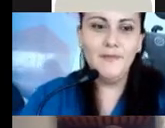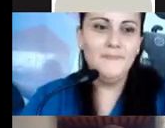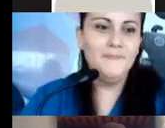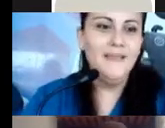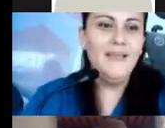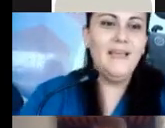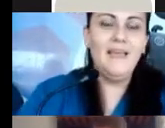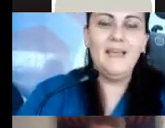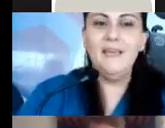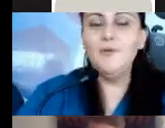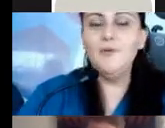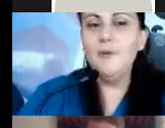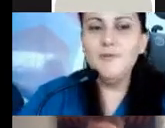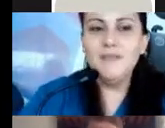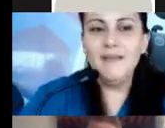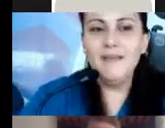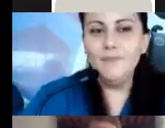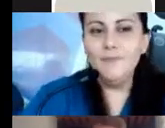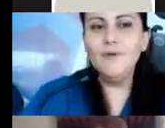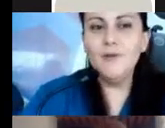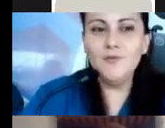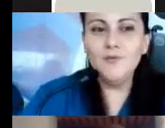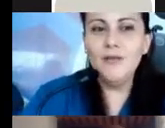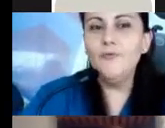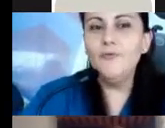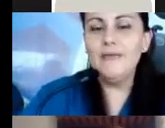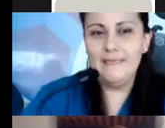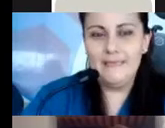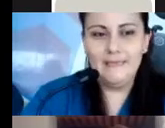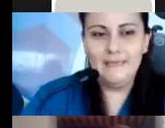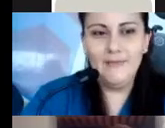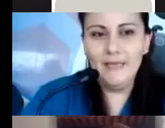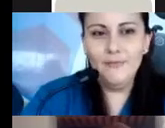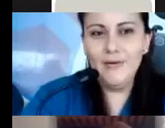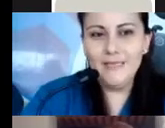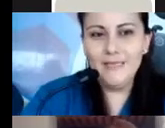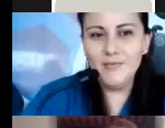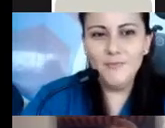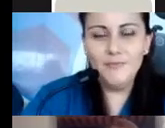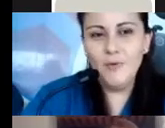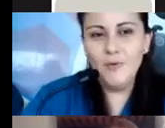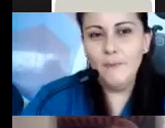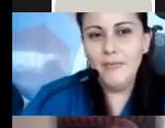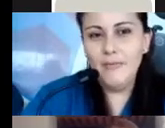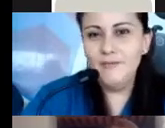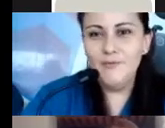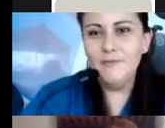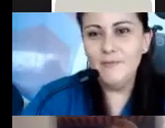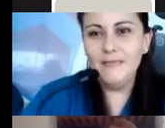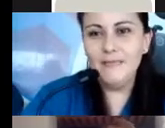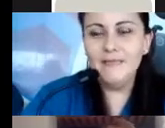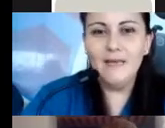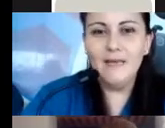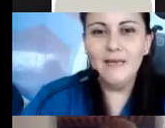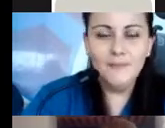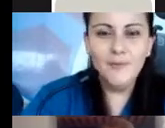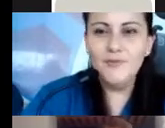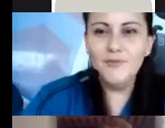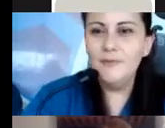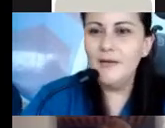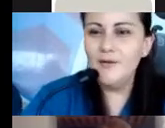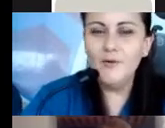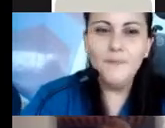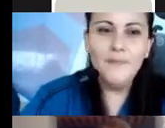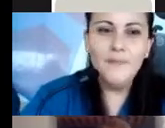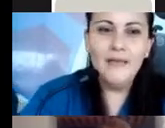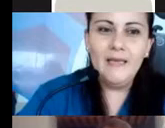Ok. Bueno, vamos a hablar un poco de lo que son las fuerzas. En realidad, fuerzas es un compendio, es bastante amplio.